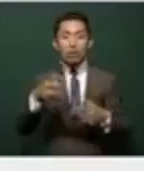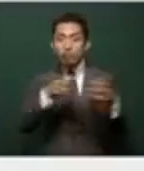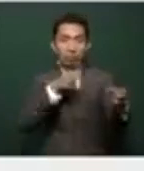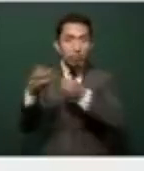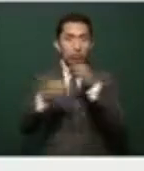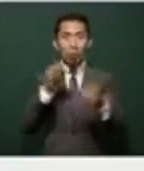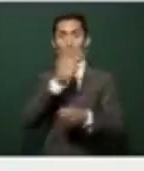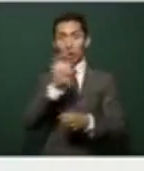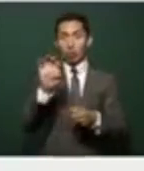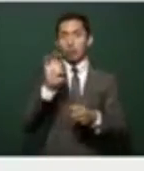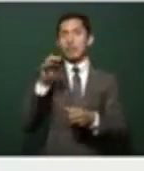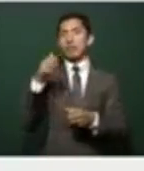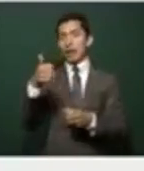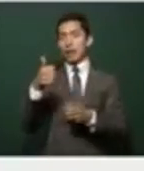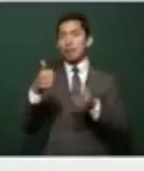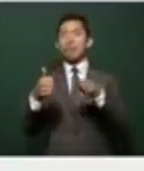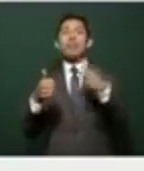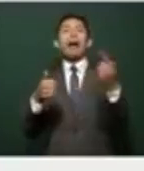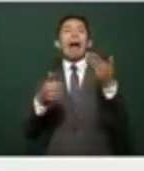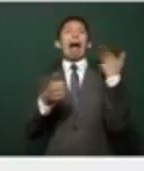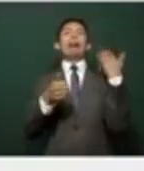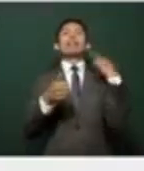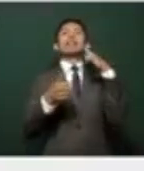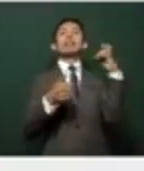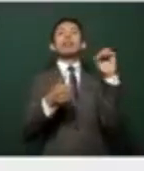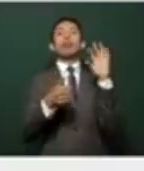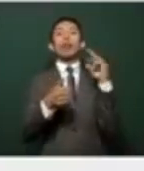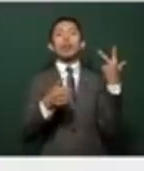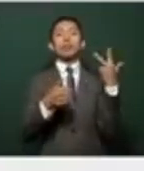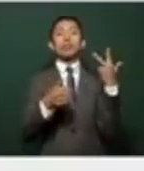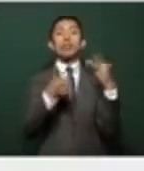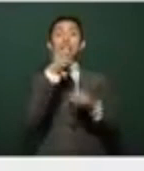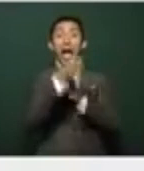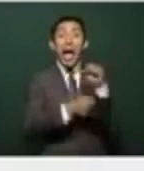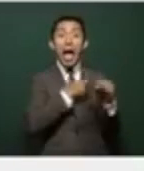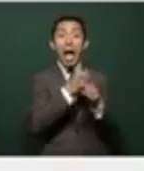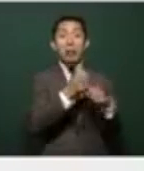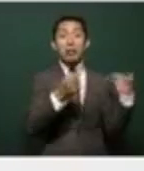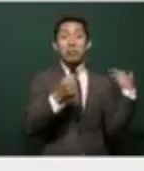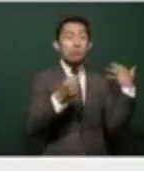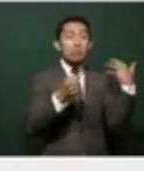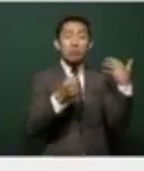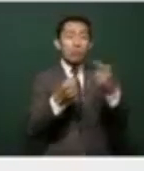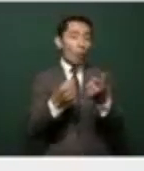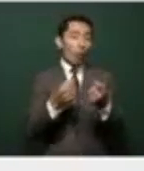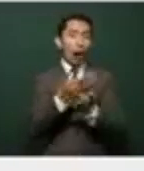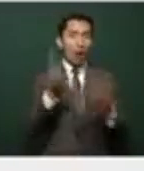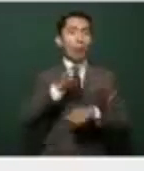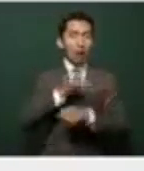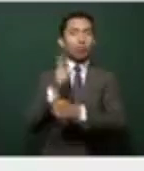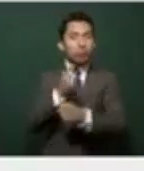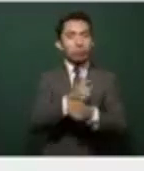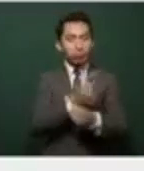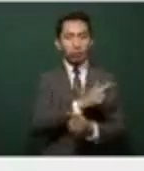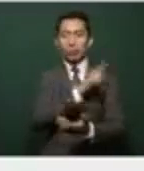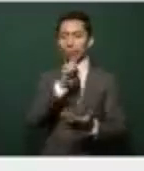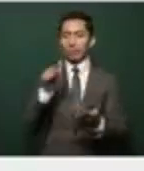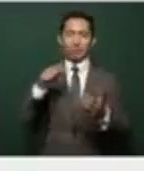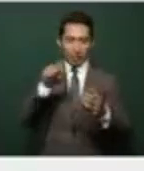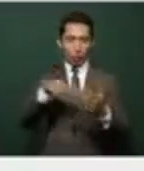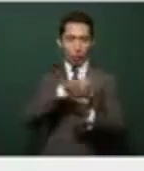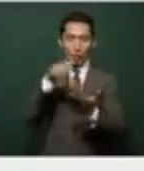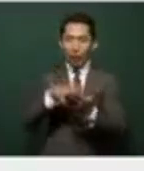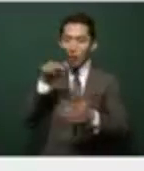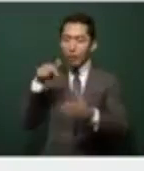406 contra los 148 que se reportaron en los 6 años de la administración anterior, unidades incautadas 443,